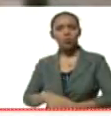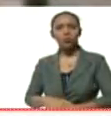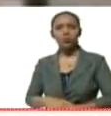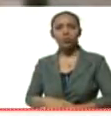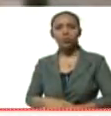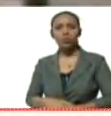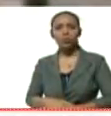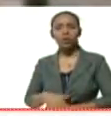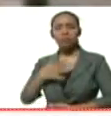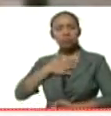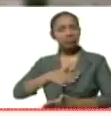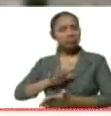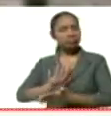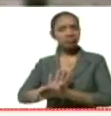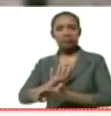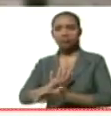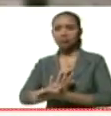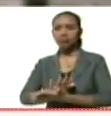serenidad,